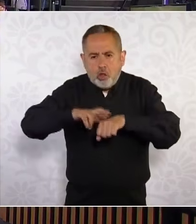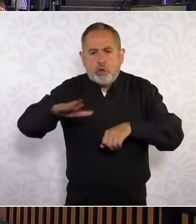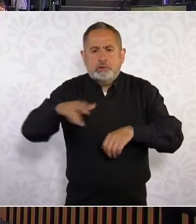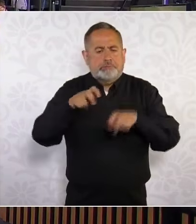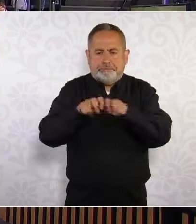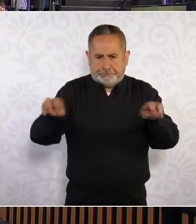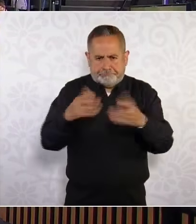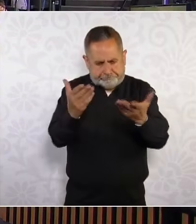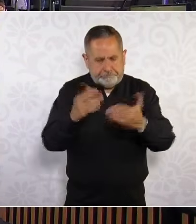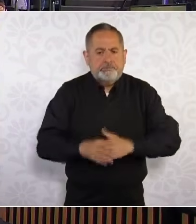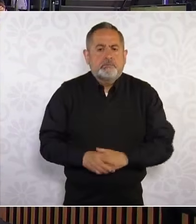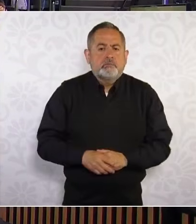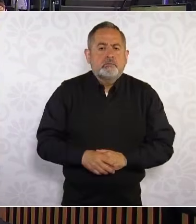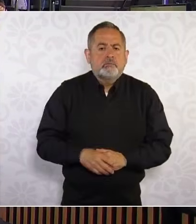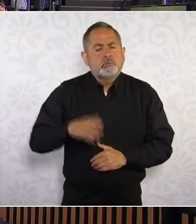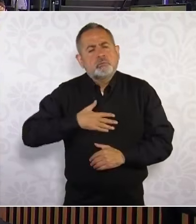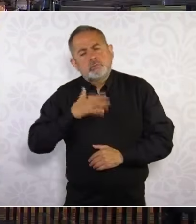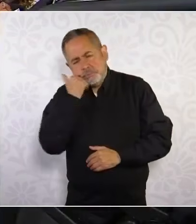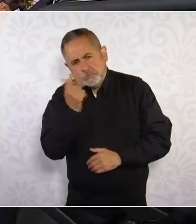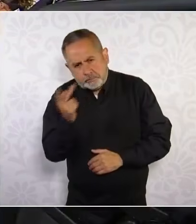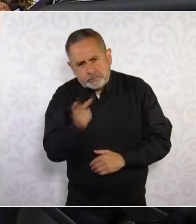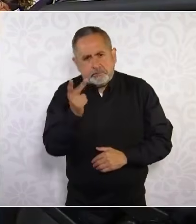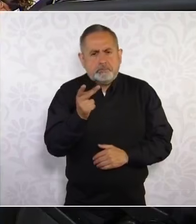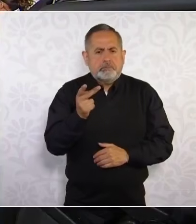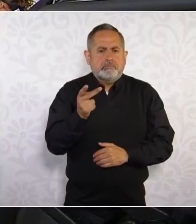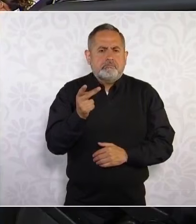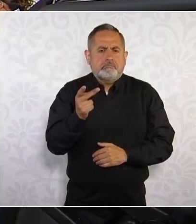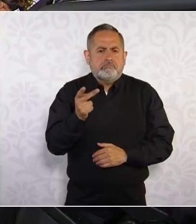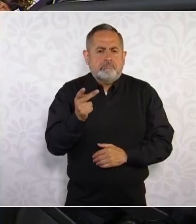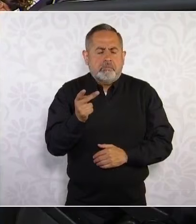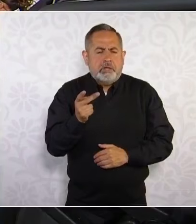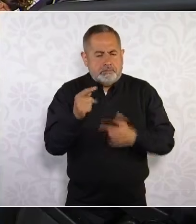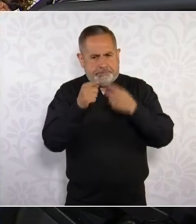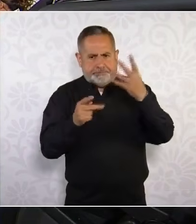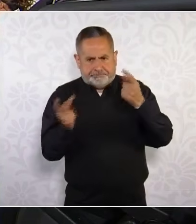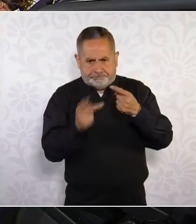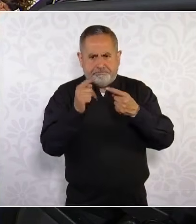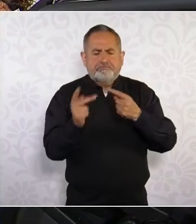gabinete. Pues quisiera iniciar pues las preguntas